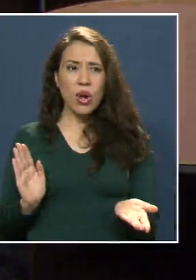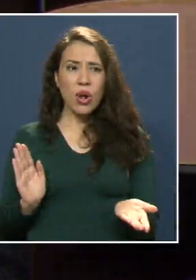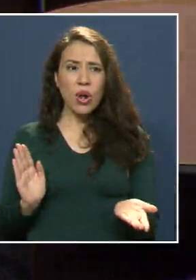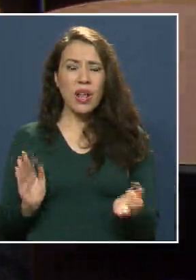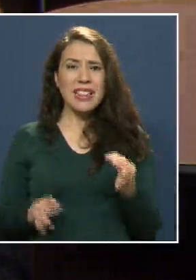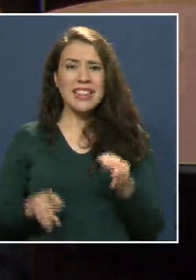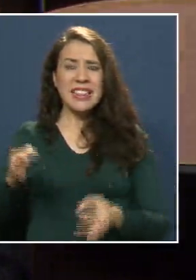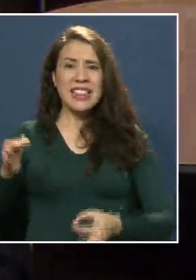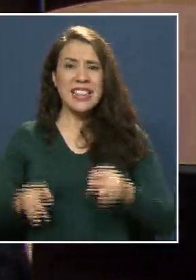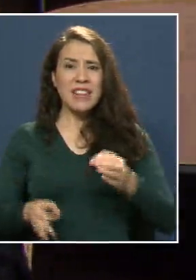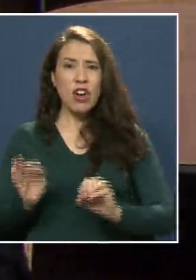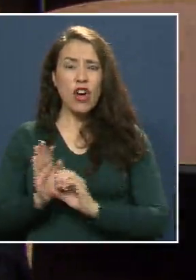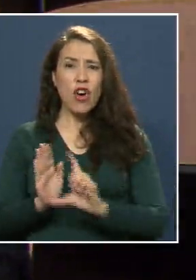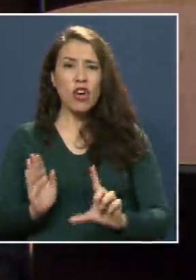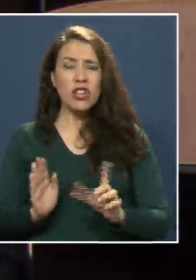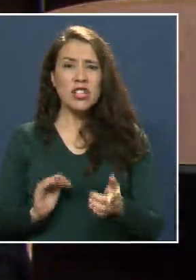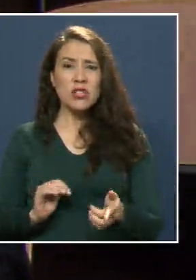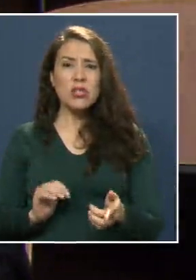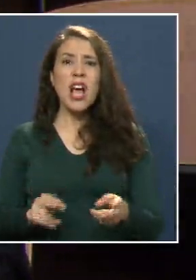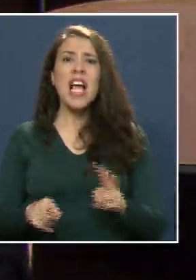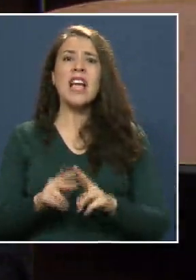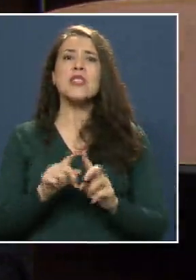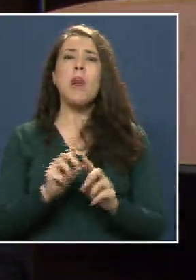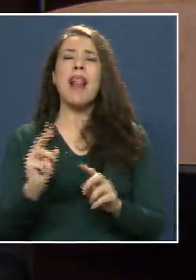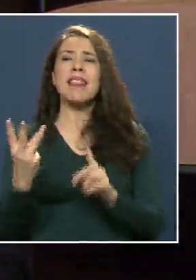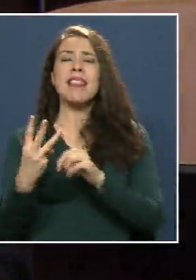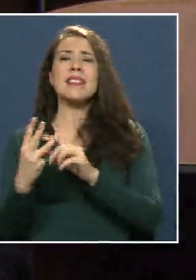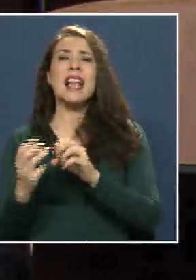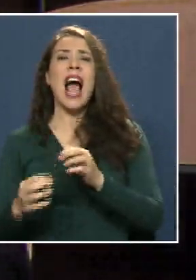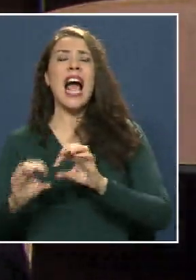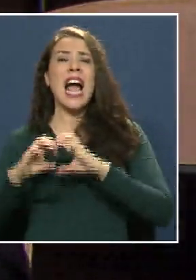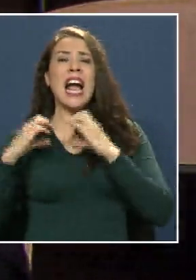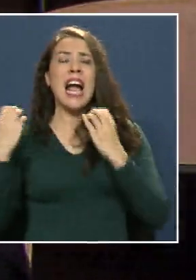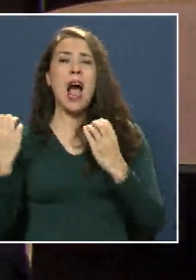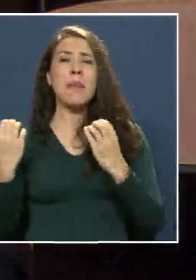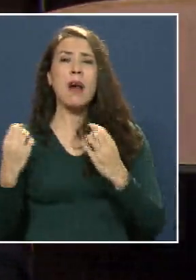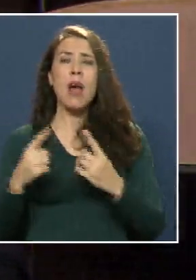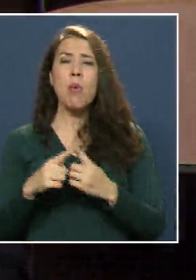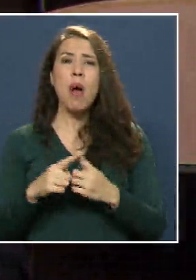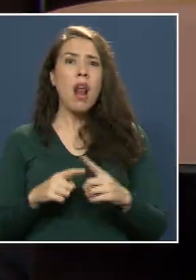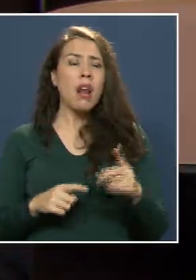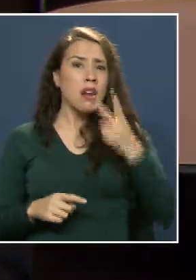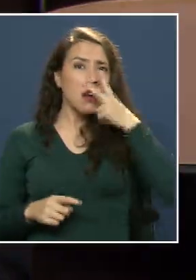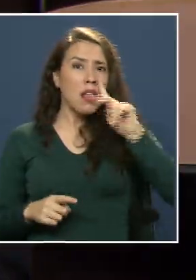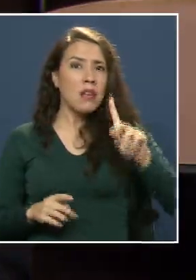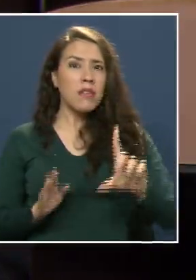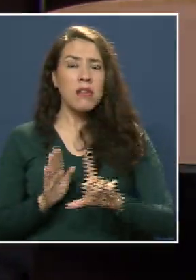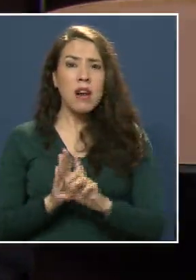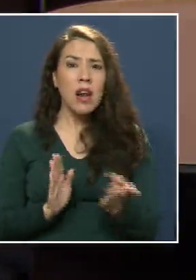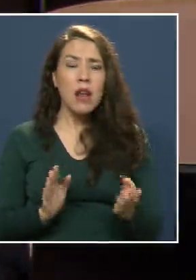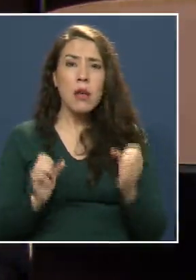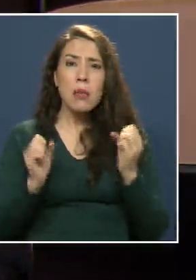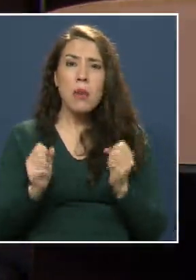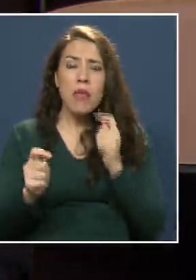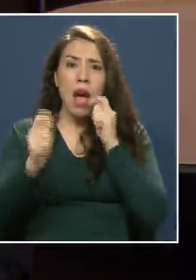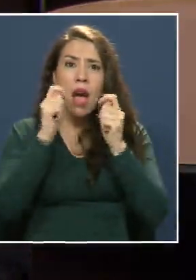Un Tribunal Constitucional desatado que actúa como tercera cámara, que opera con irracionalidad jurídica y que podría exponernos a casos extremos.